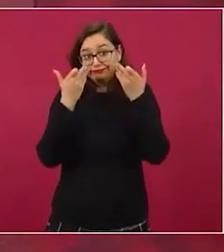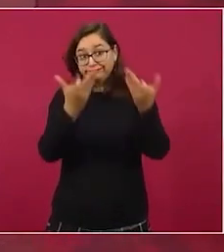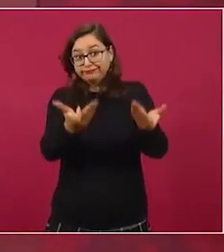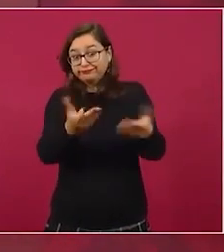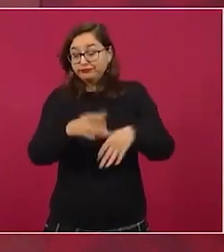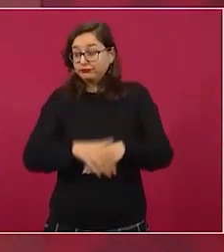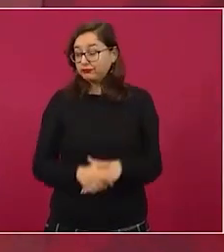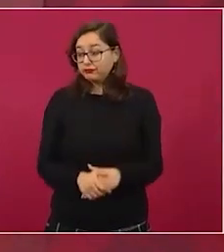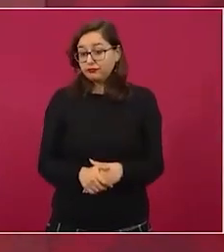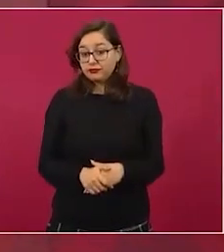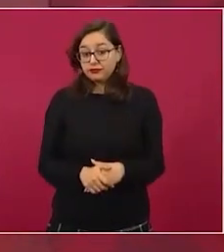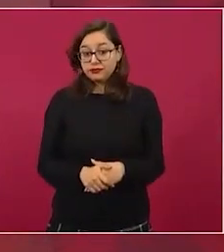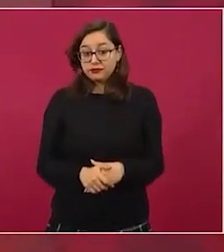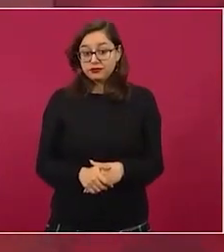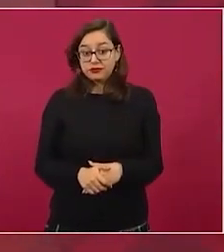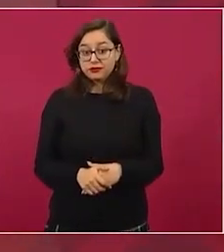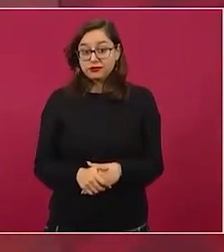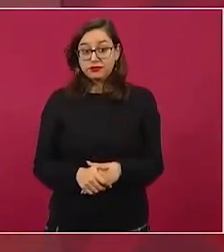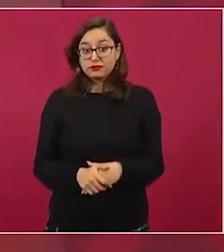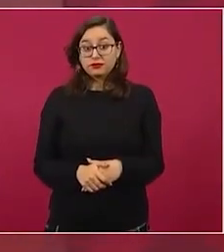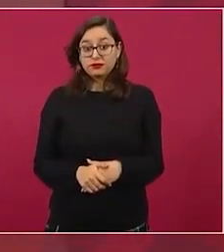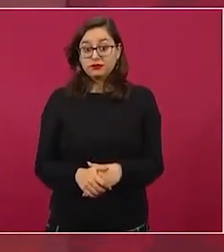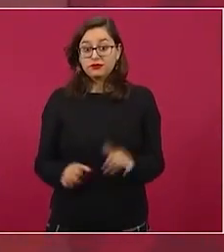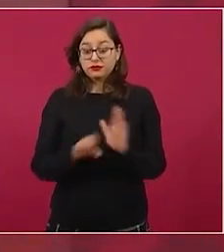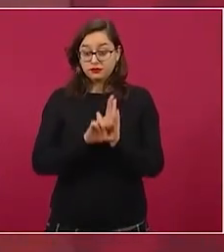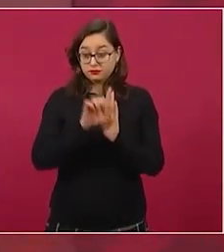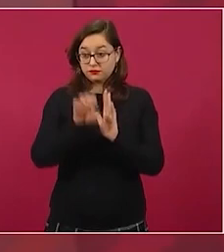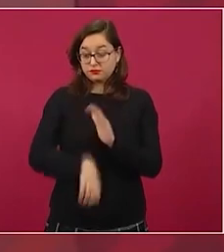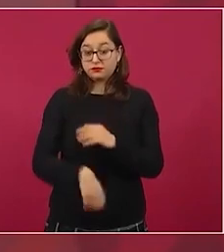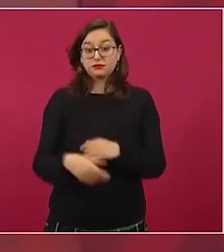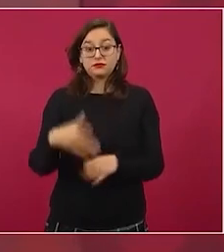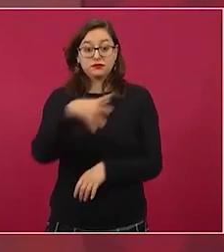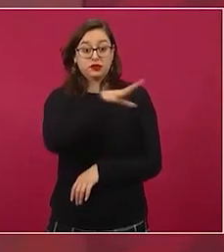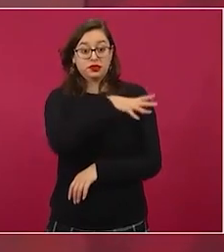está el testimonio del general Ángeles,